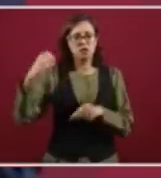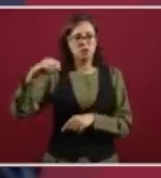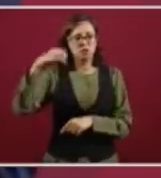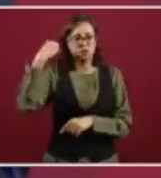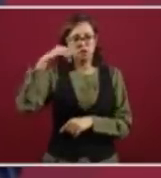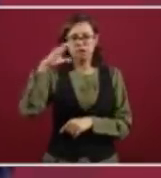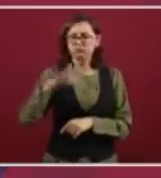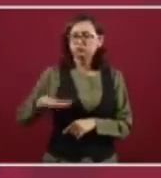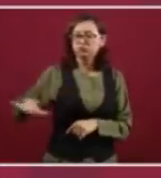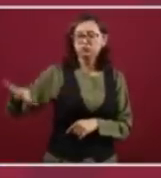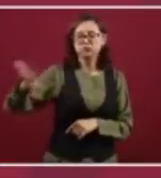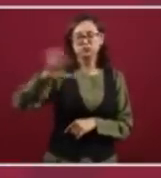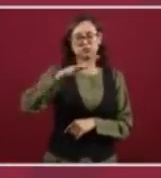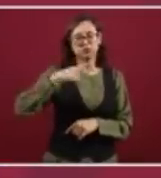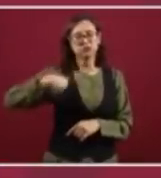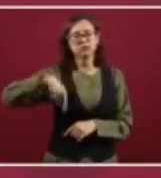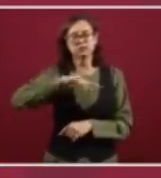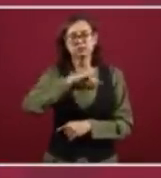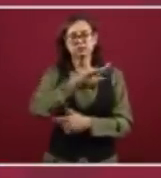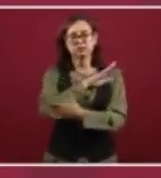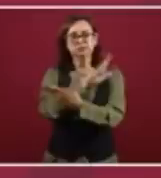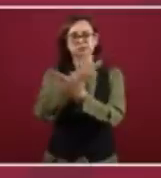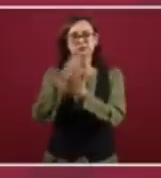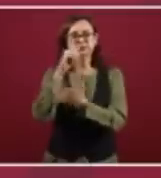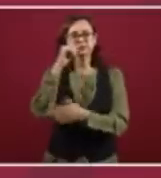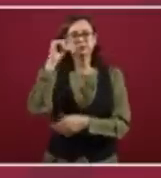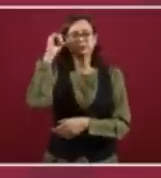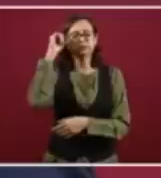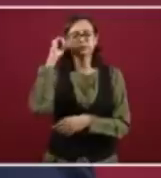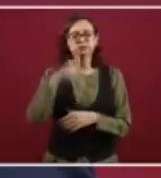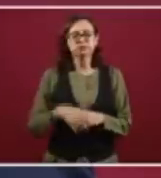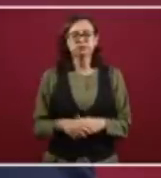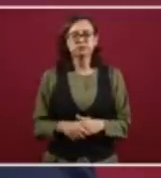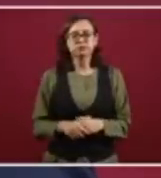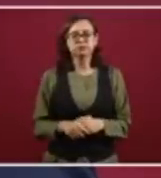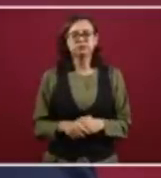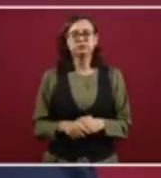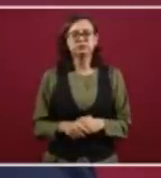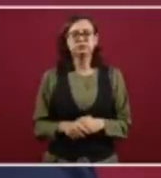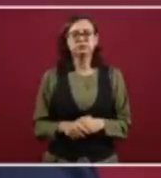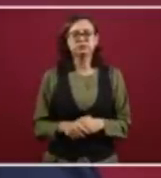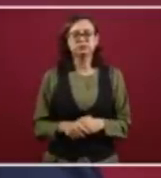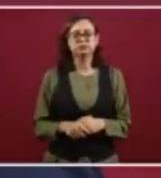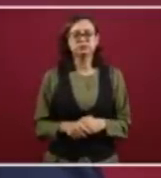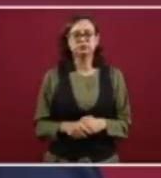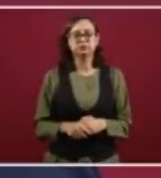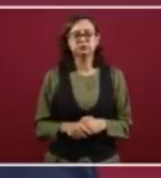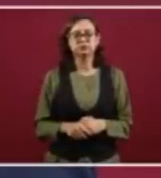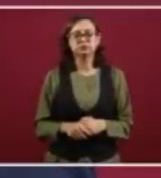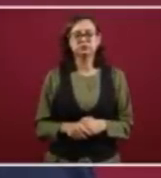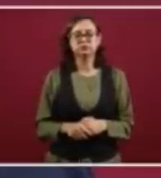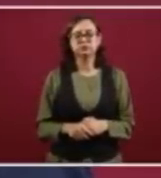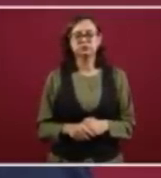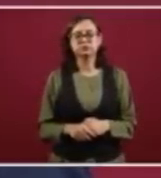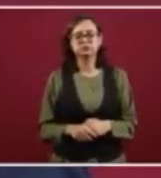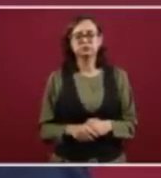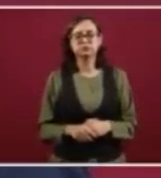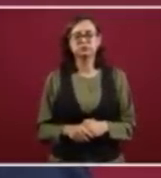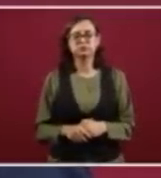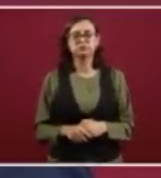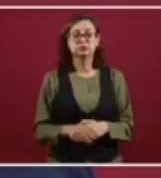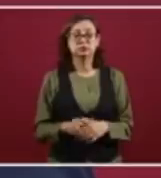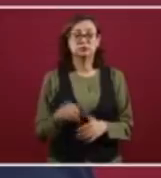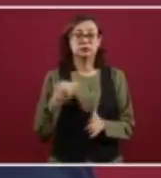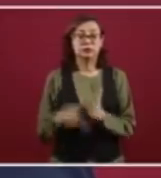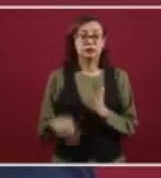Oaxaca, y ya no tenemos ahora ese